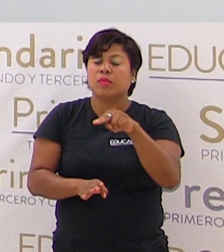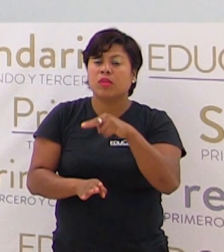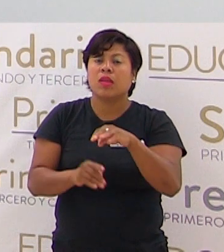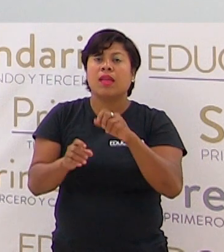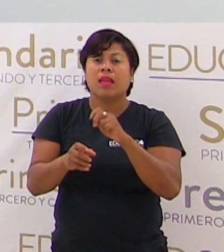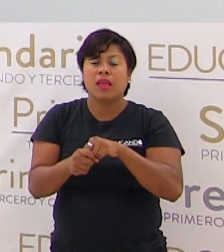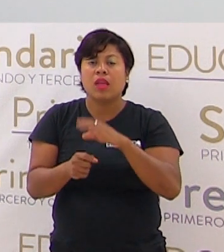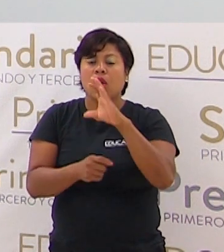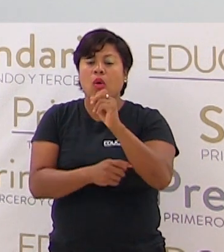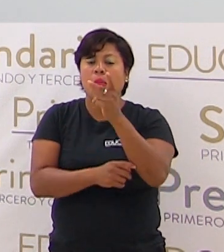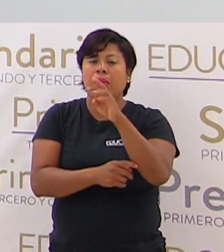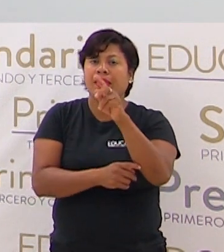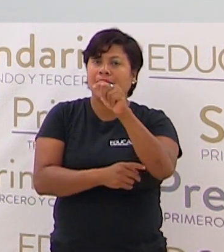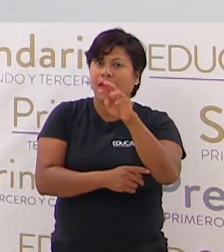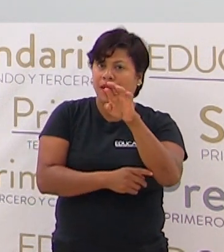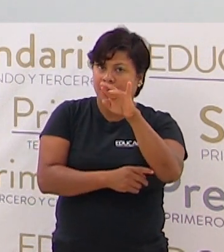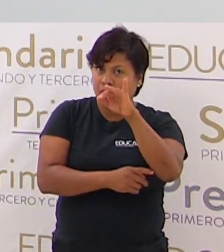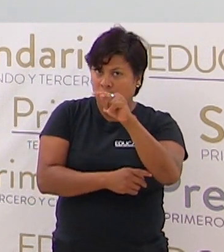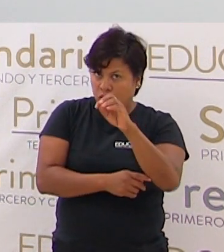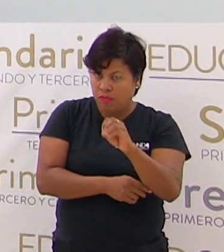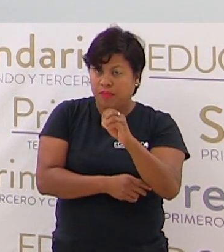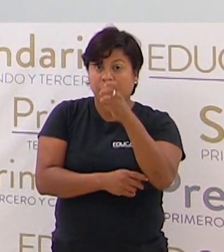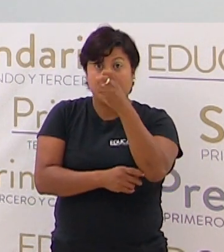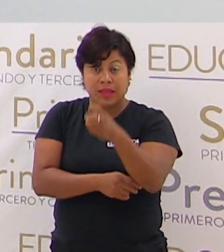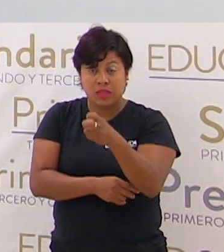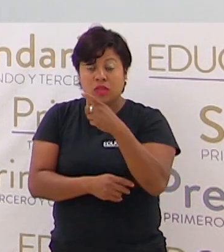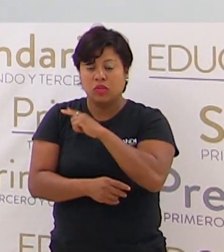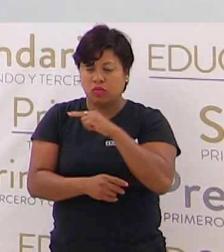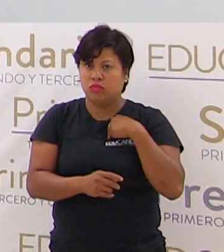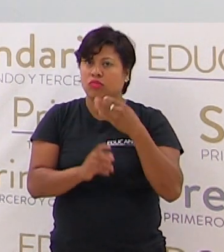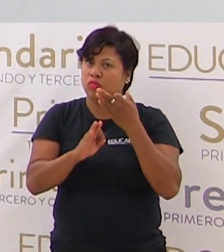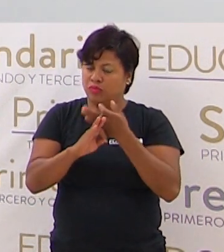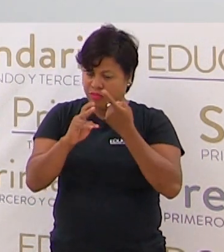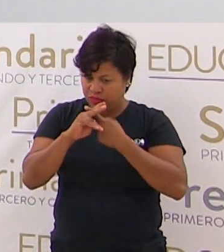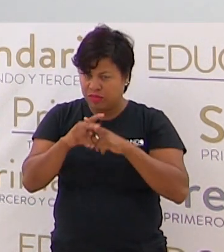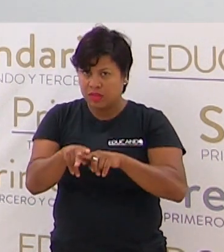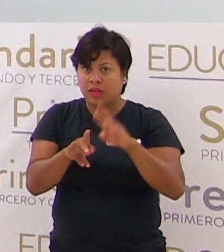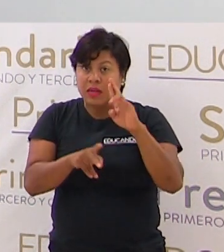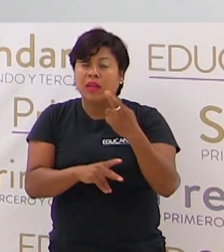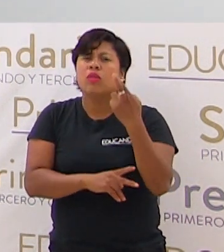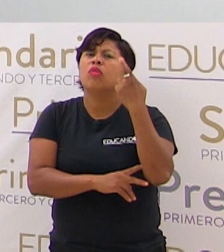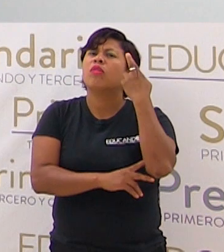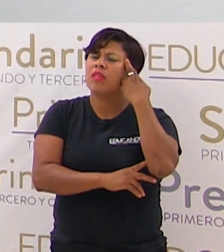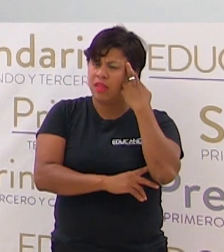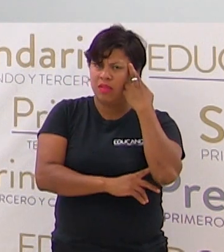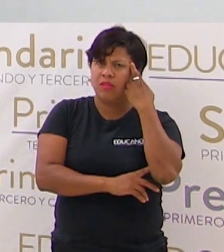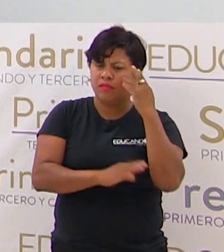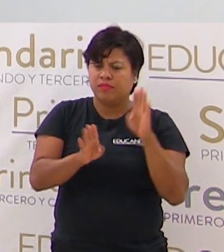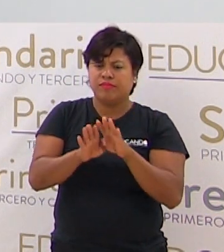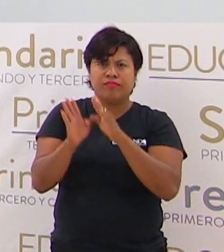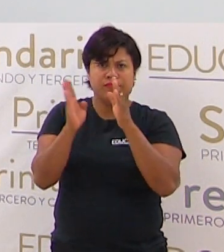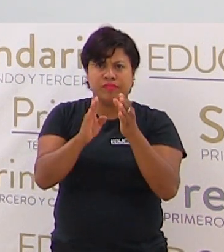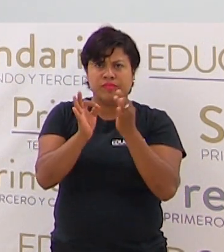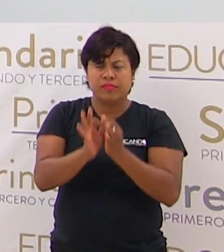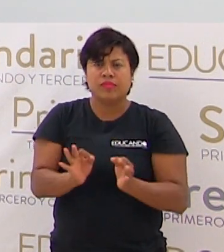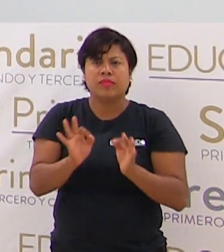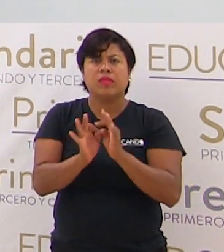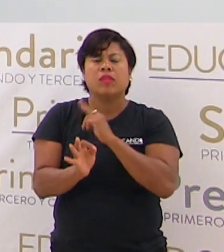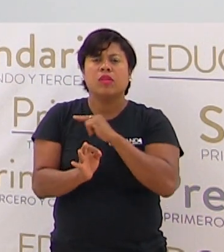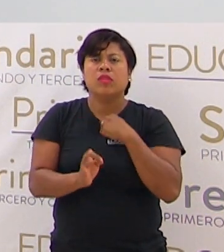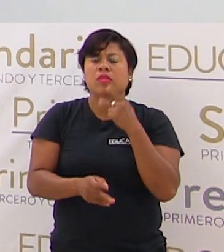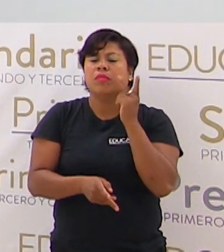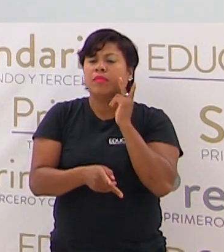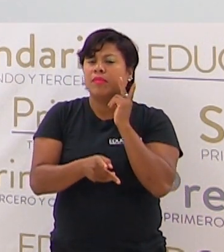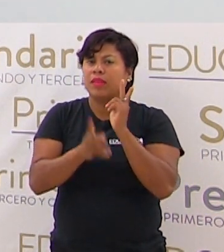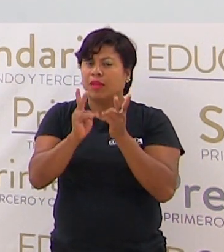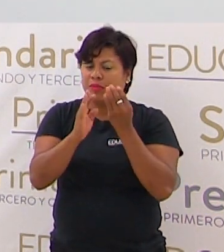la conjugación en copretérito. Y para ello voy a iniciar recordando parte fundamental de lo que platicamos en